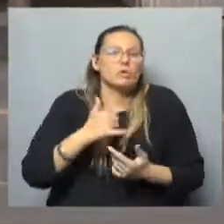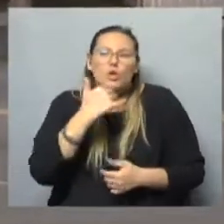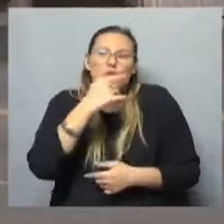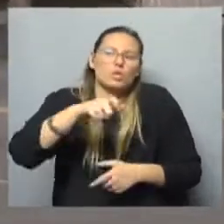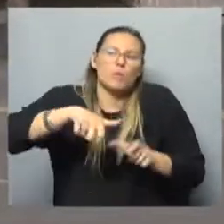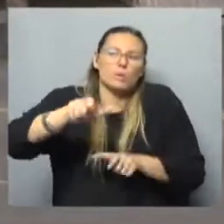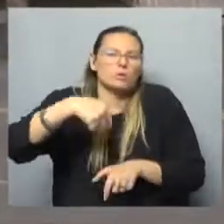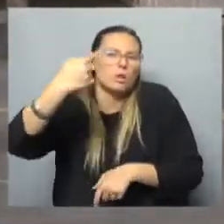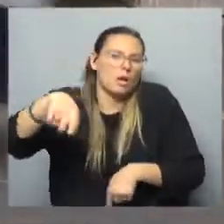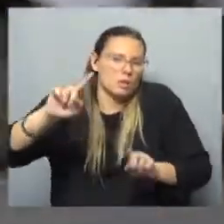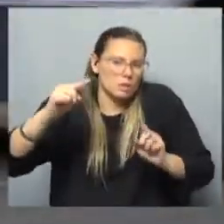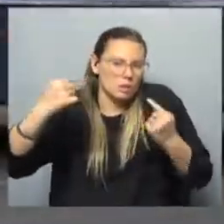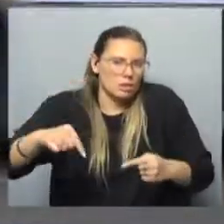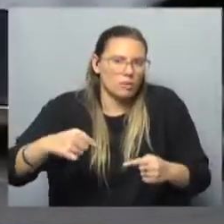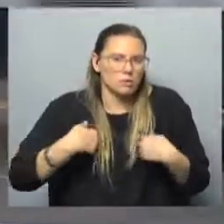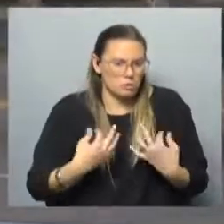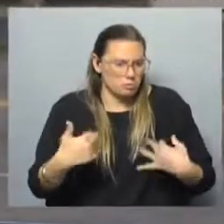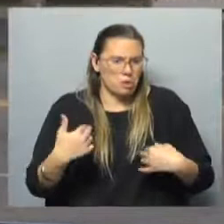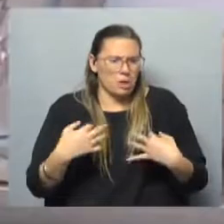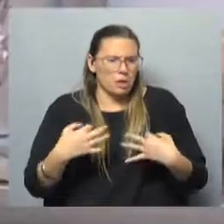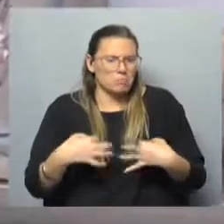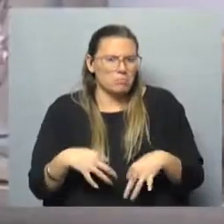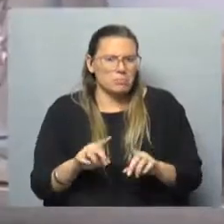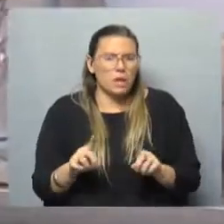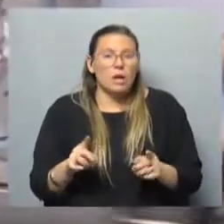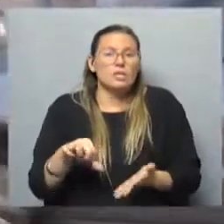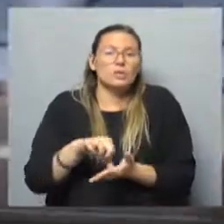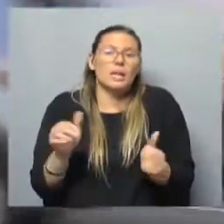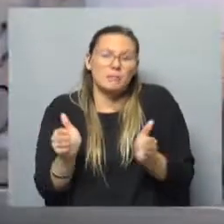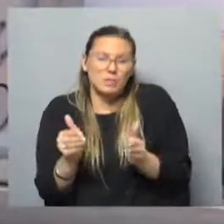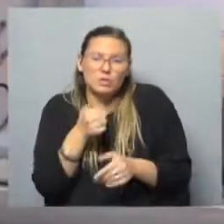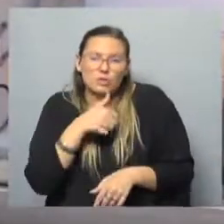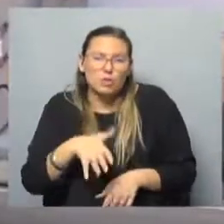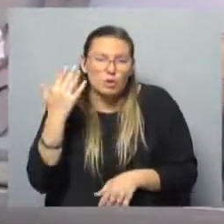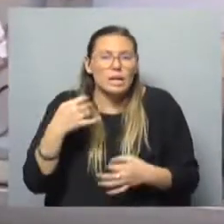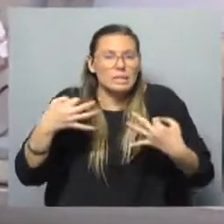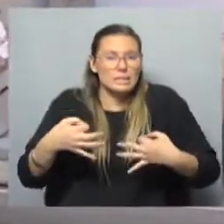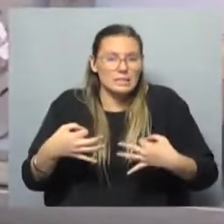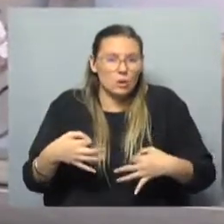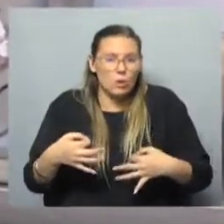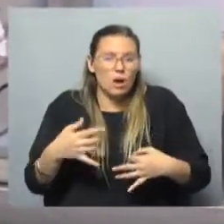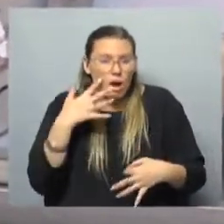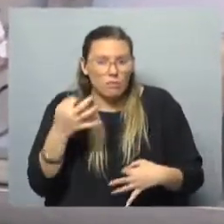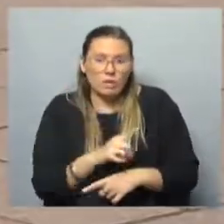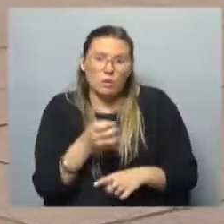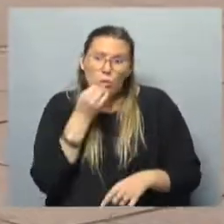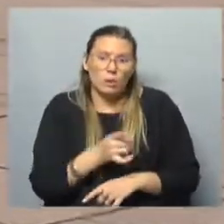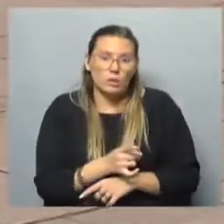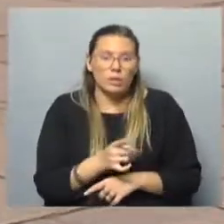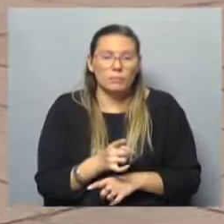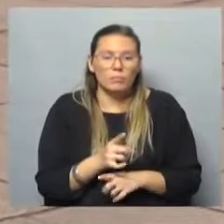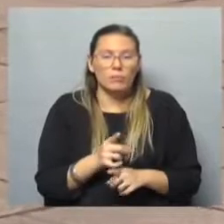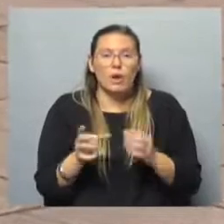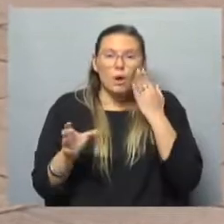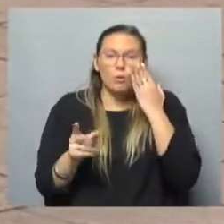todo, pero es mi realidad que nunca me sentí inseguro en la calle. Por ser una ciudad pequeña y históricamente muy segura, la verdad que no es buena la seguridad. Nosotros tenemos